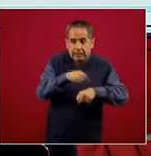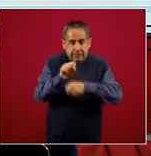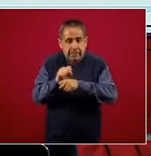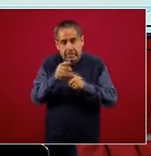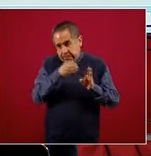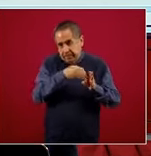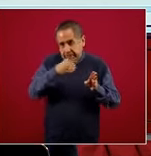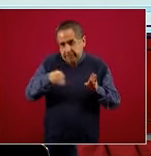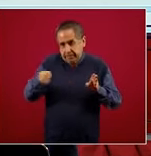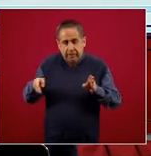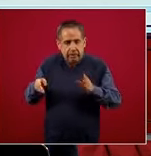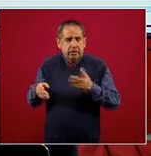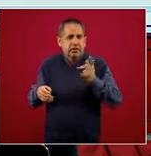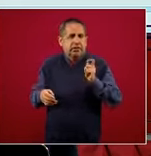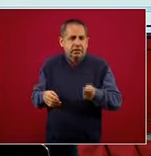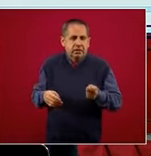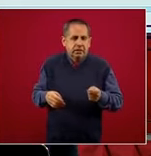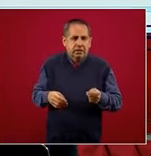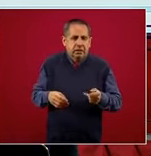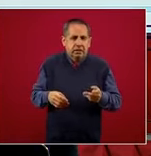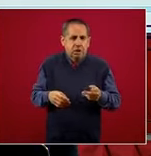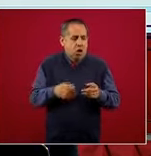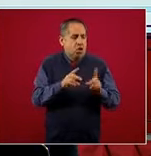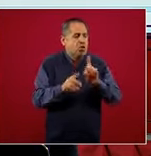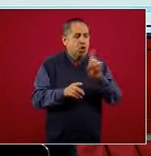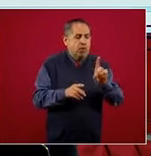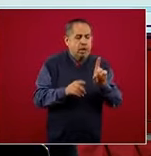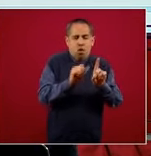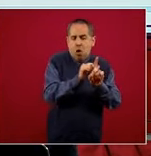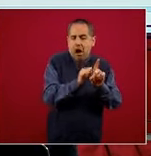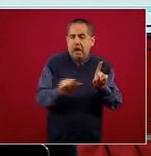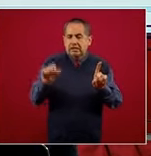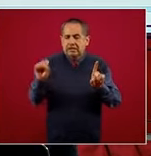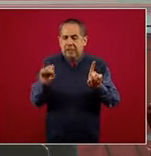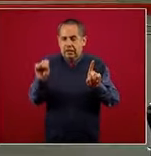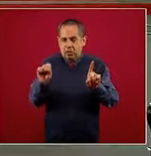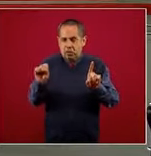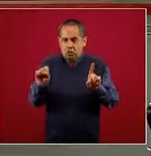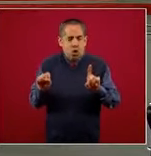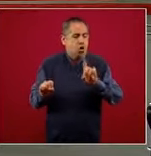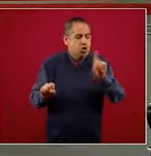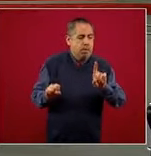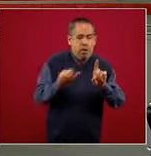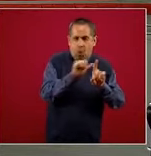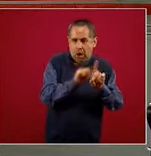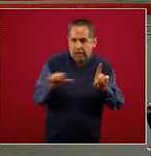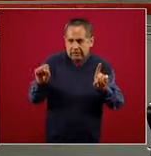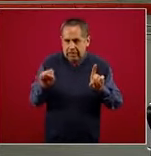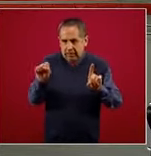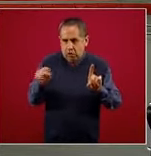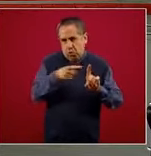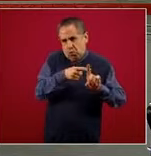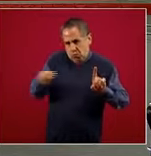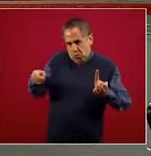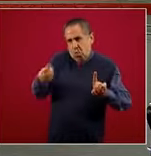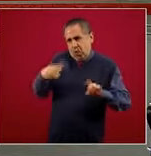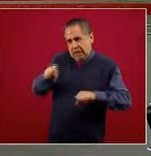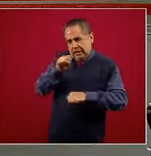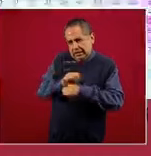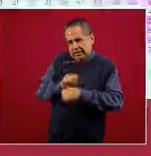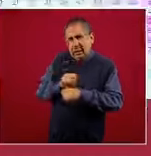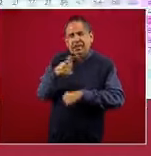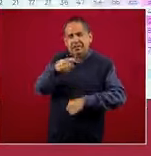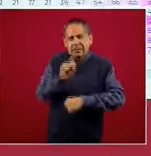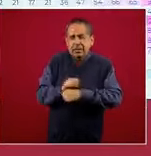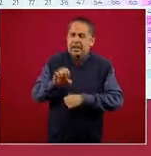epidemiológica, una semana epidemiológica corre de un domingo a un sábado y así sucesivamente, entonces podemos sí